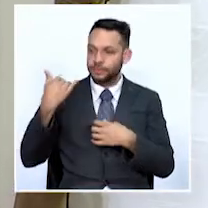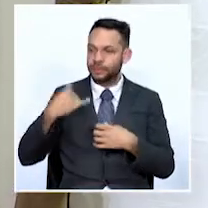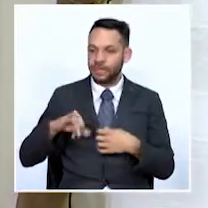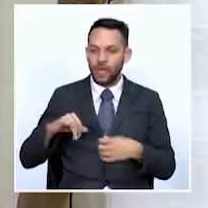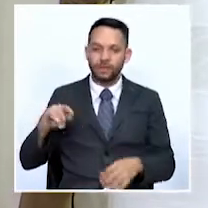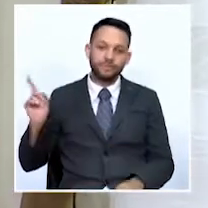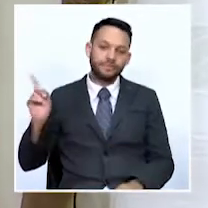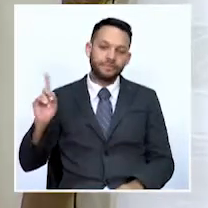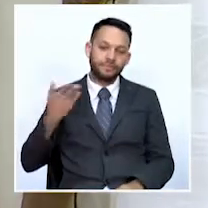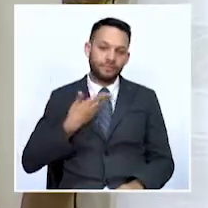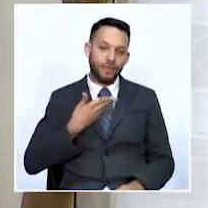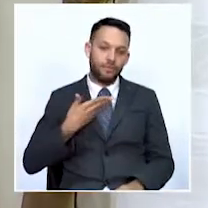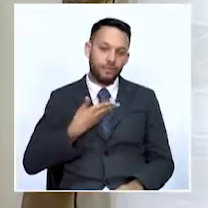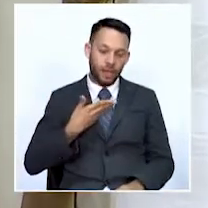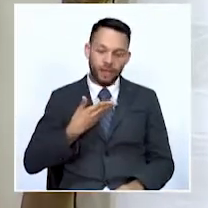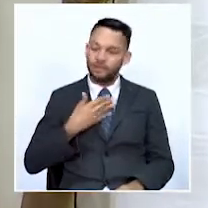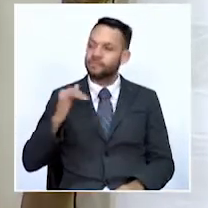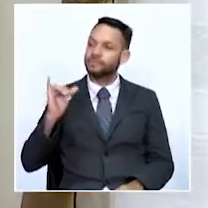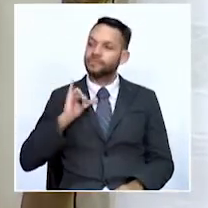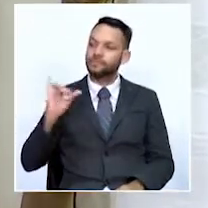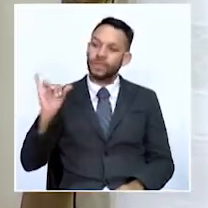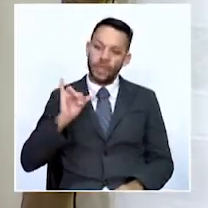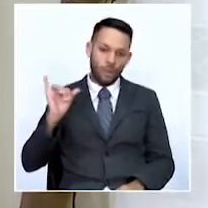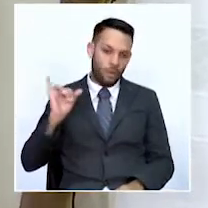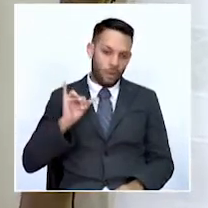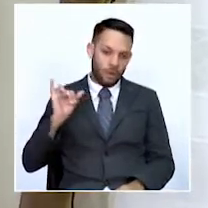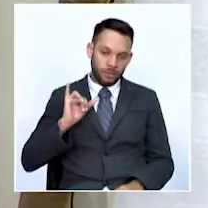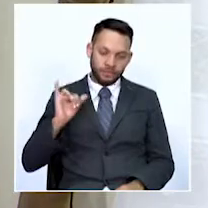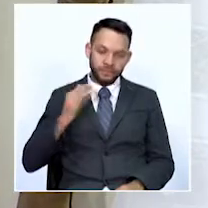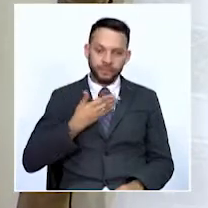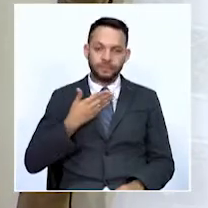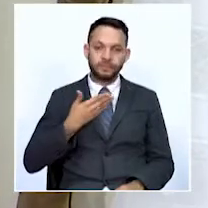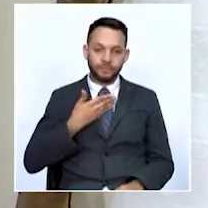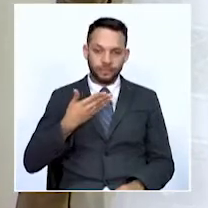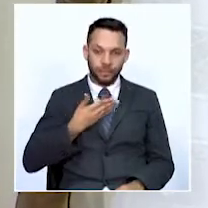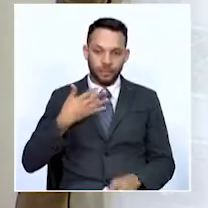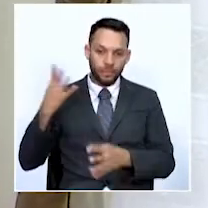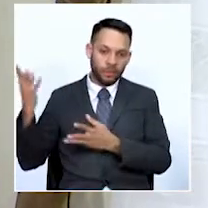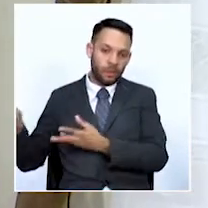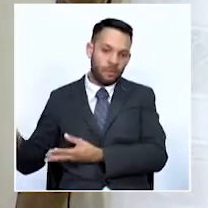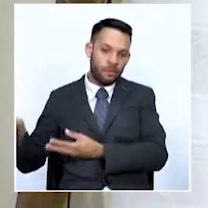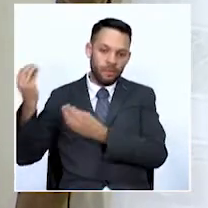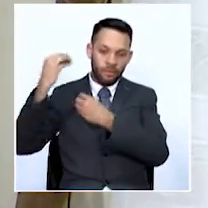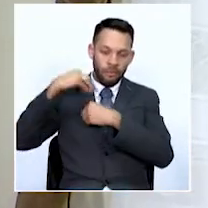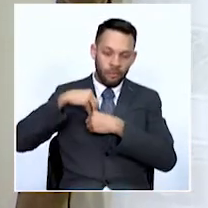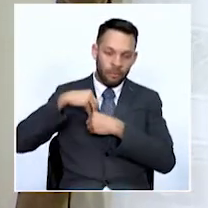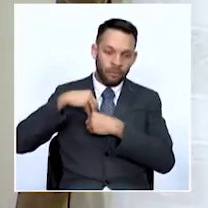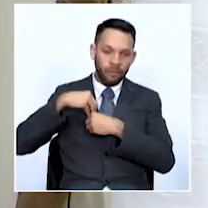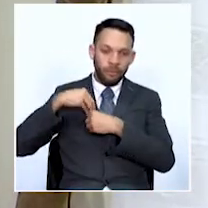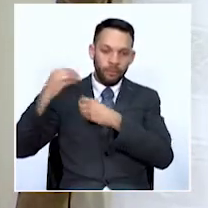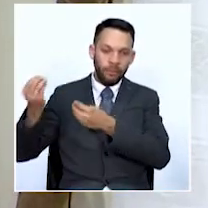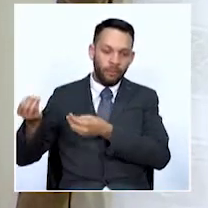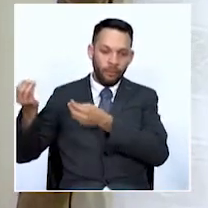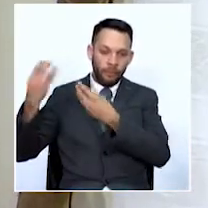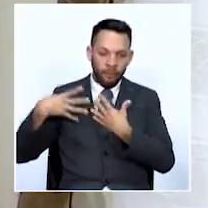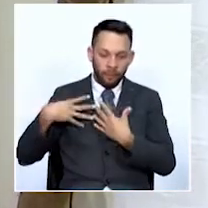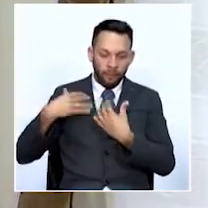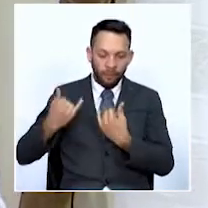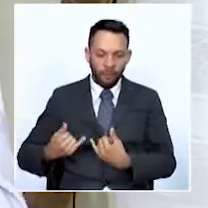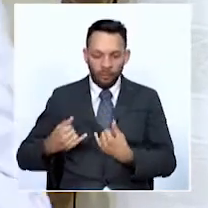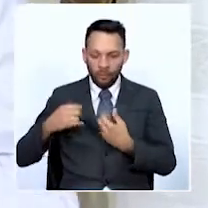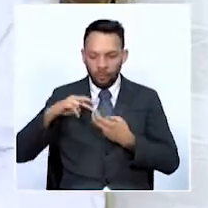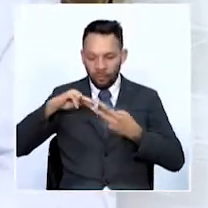traigo la herencia de mi mamá de que es artritis. Ella dice, todo lo de la mamá lo hereda uno, es cierto, y del papá. Ya traigo la